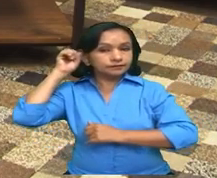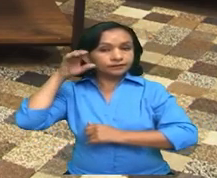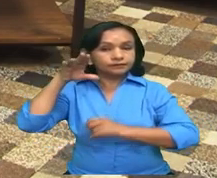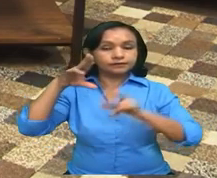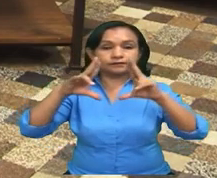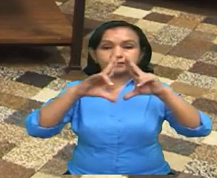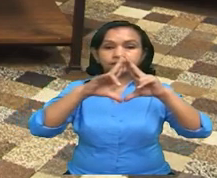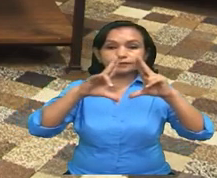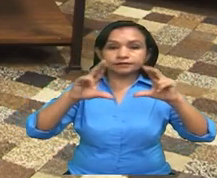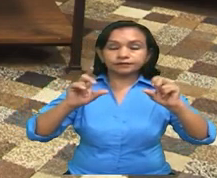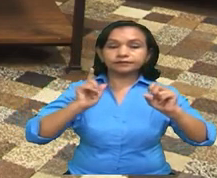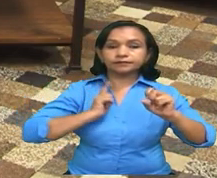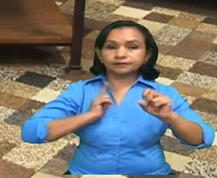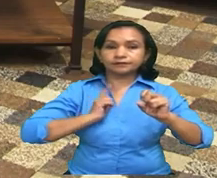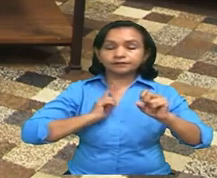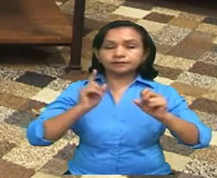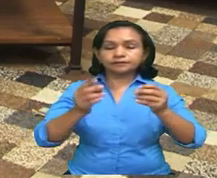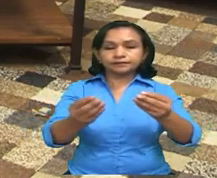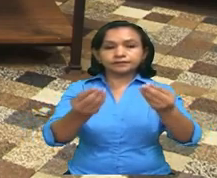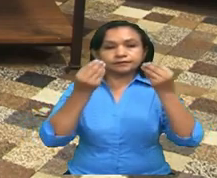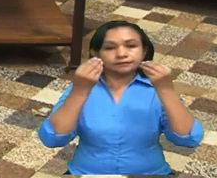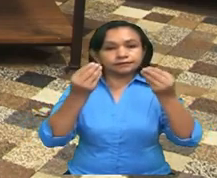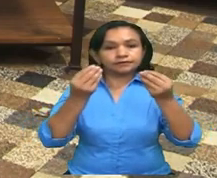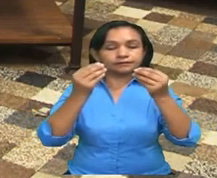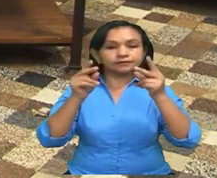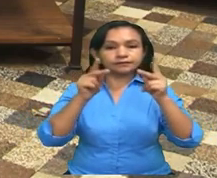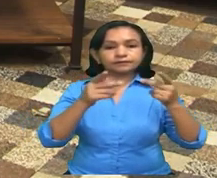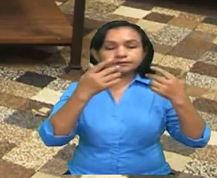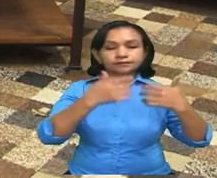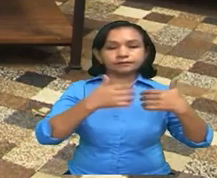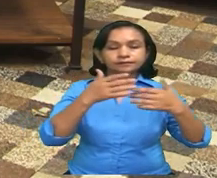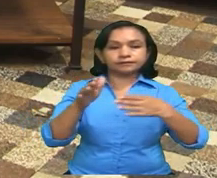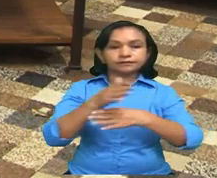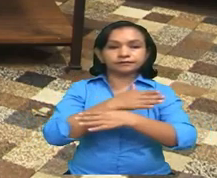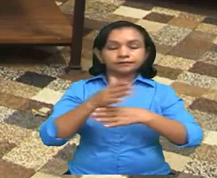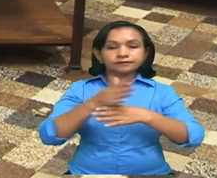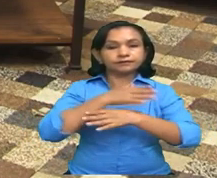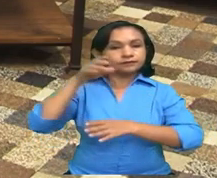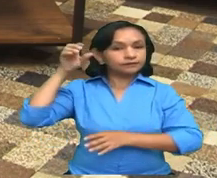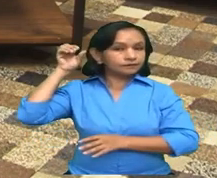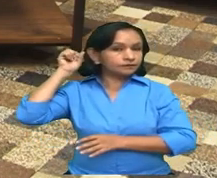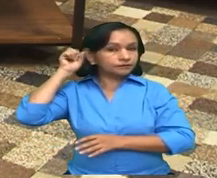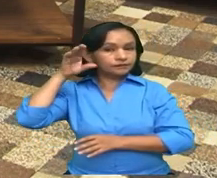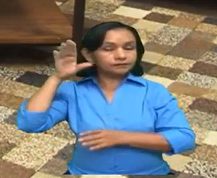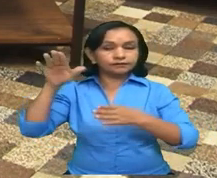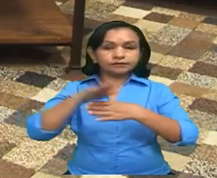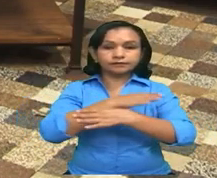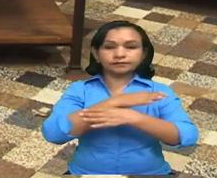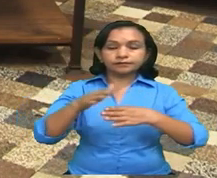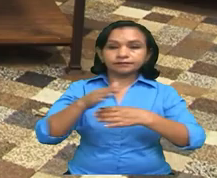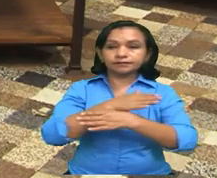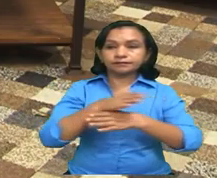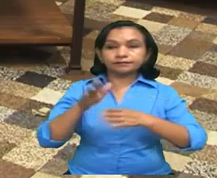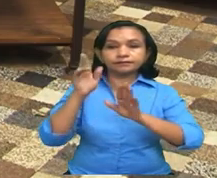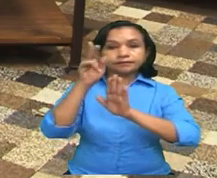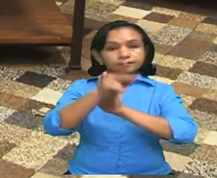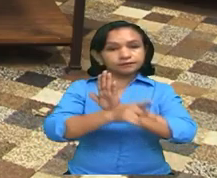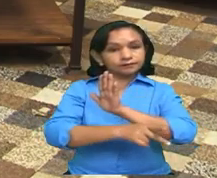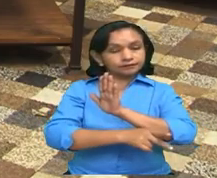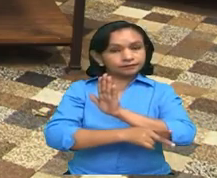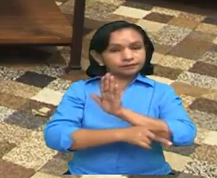hablando un poco sobre algunos aspectos de NICATUR, que fue precisamente la primera edición